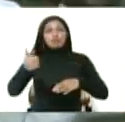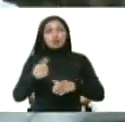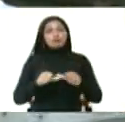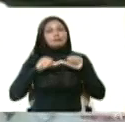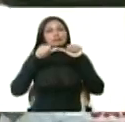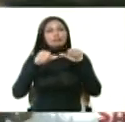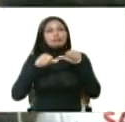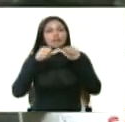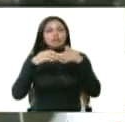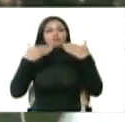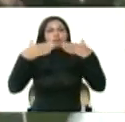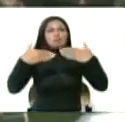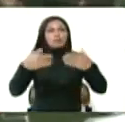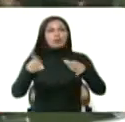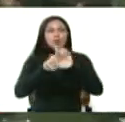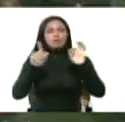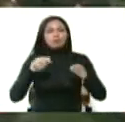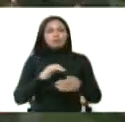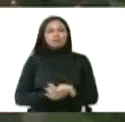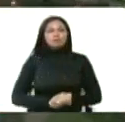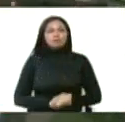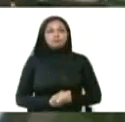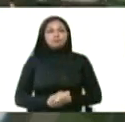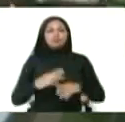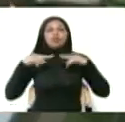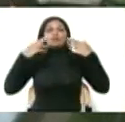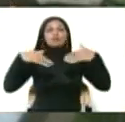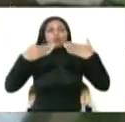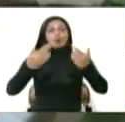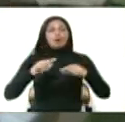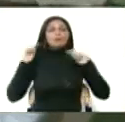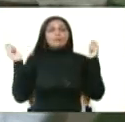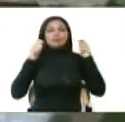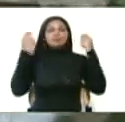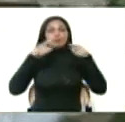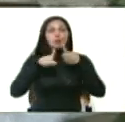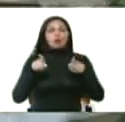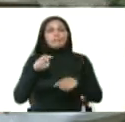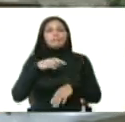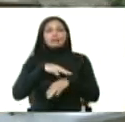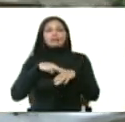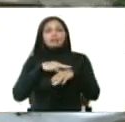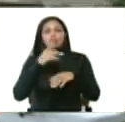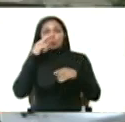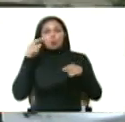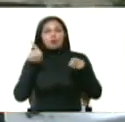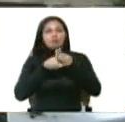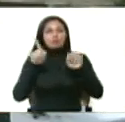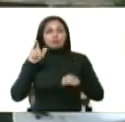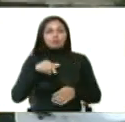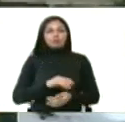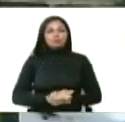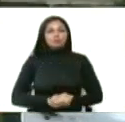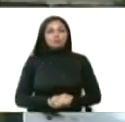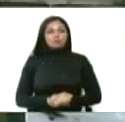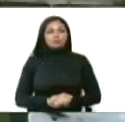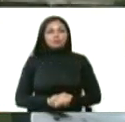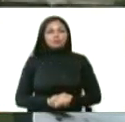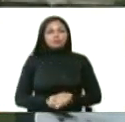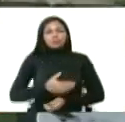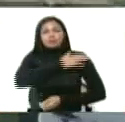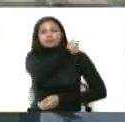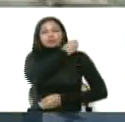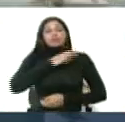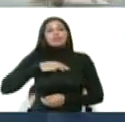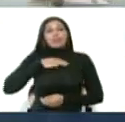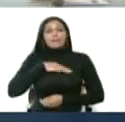seguir avanzando, avanzar y vencer, avanzar y vencer. Ministro, compañero Carlos Alvarado, el jefe de la